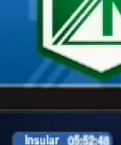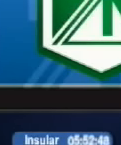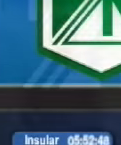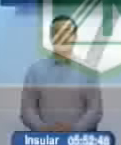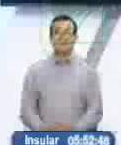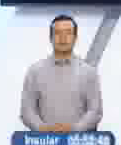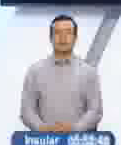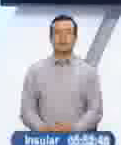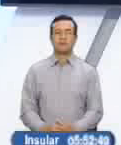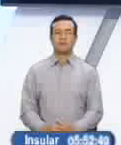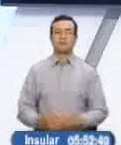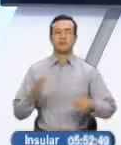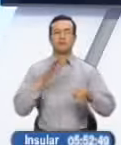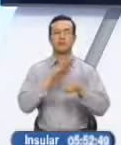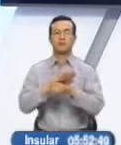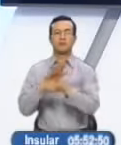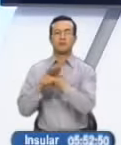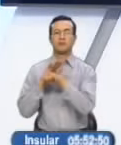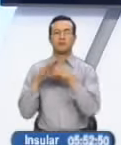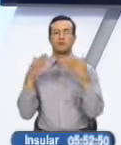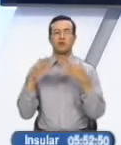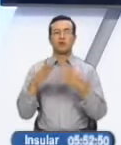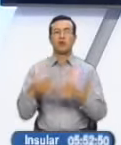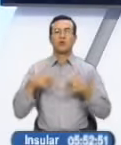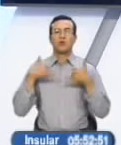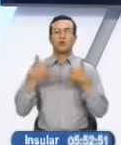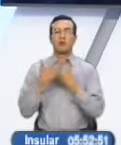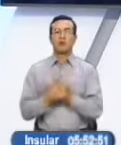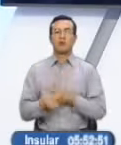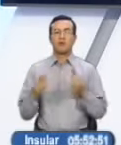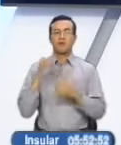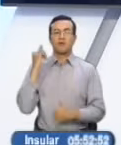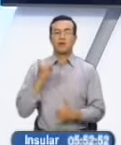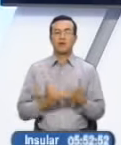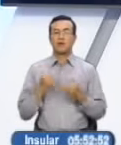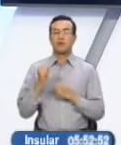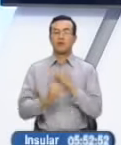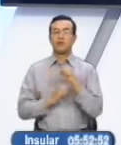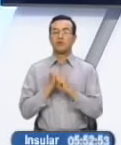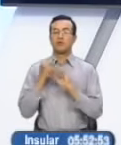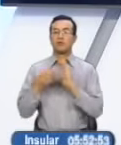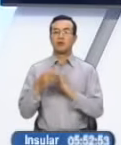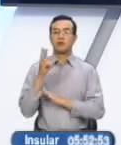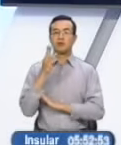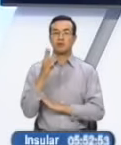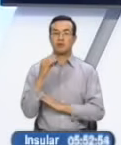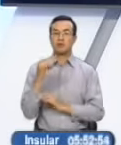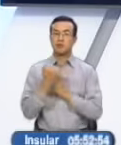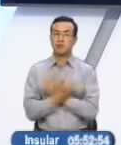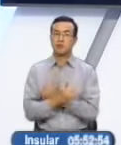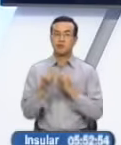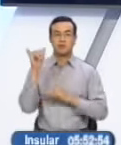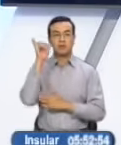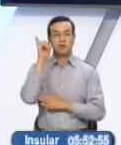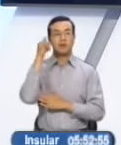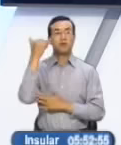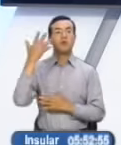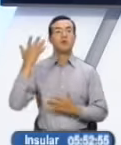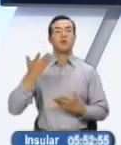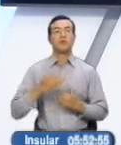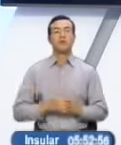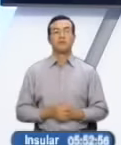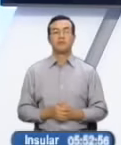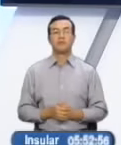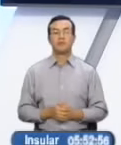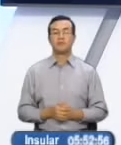este partido en el que enfrentará en la Copa Libertadores de América, en su gran final 2016, a Independiente del Valle. Vamos ahora a saber qué